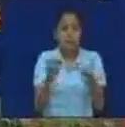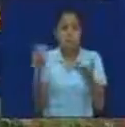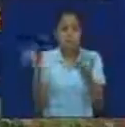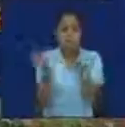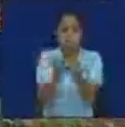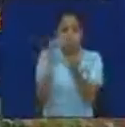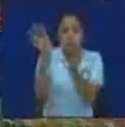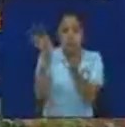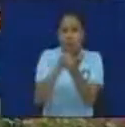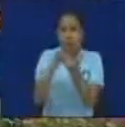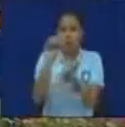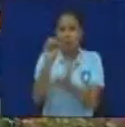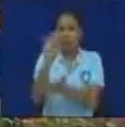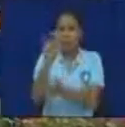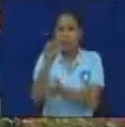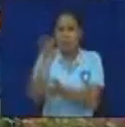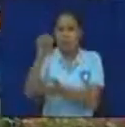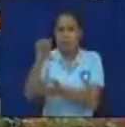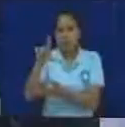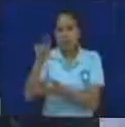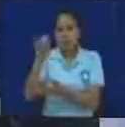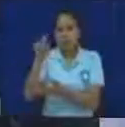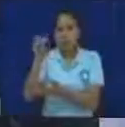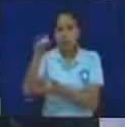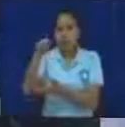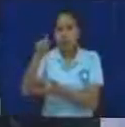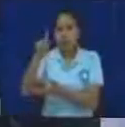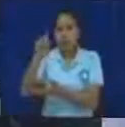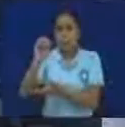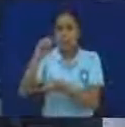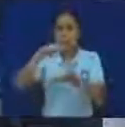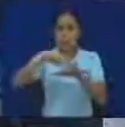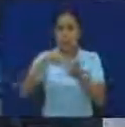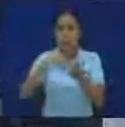pueblo. Maduro fue uno de los presidentes que participó